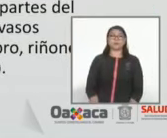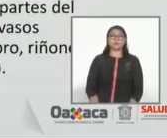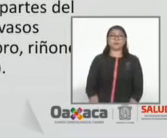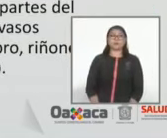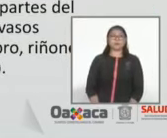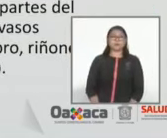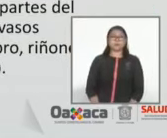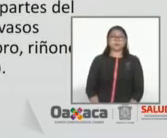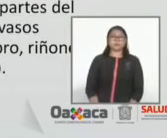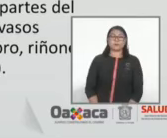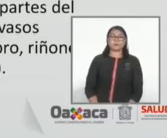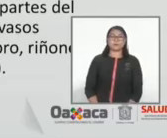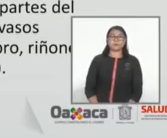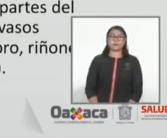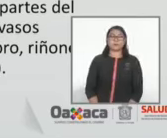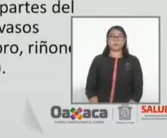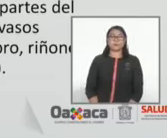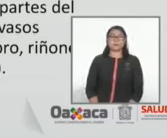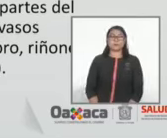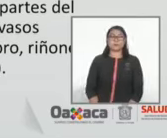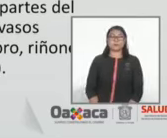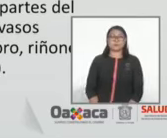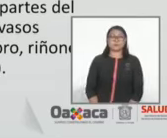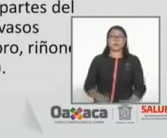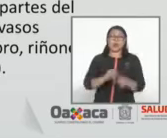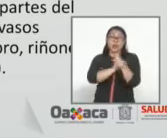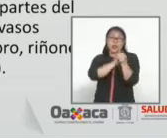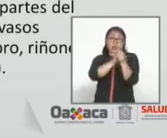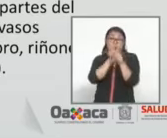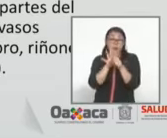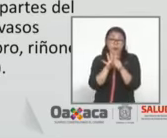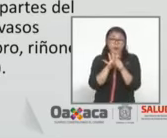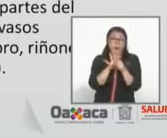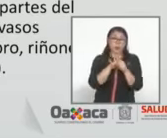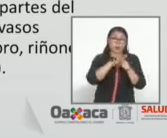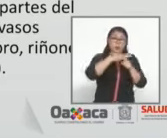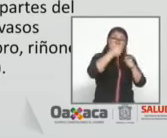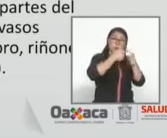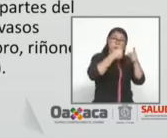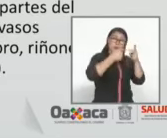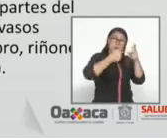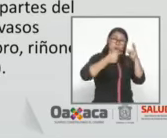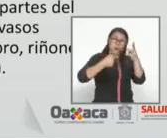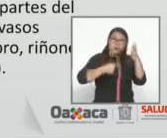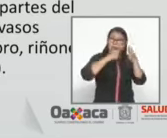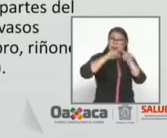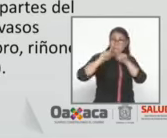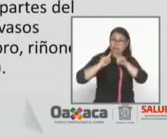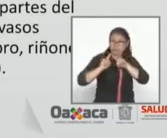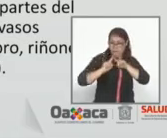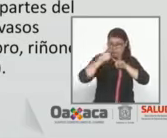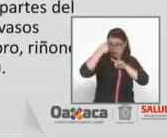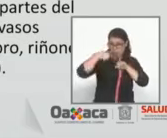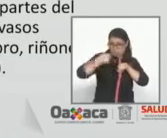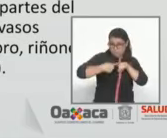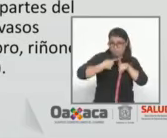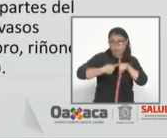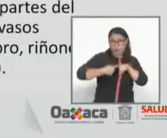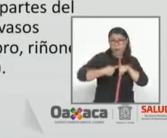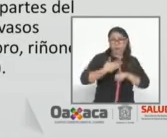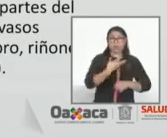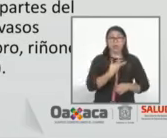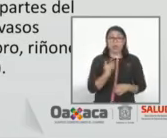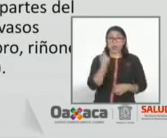Bueno, dentro de las manifestaciones que tiene el COVID, llama la atención actualmente un síndrome que se llama